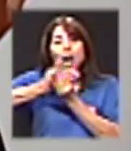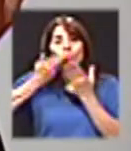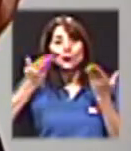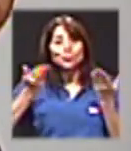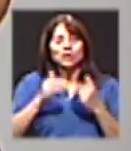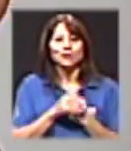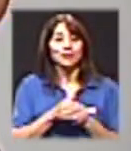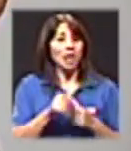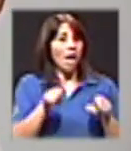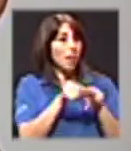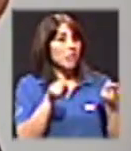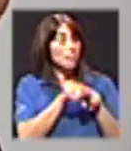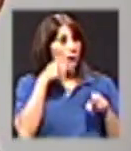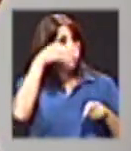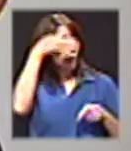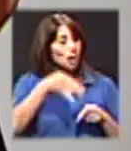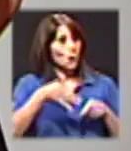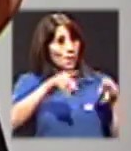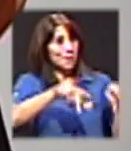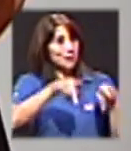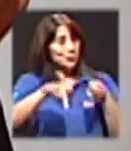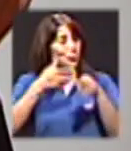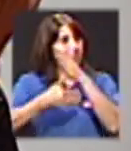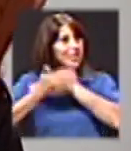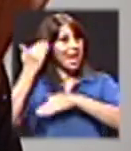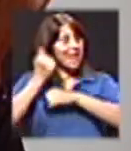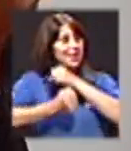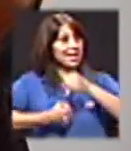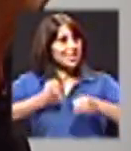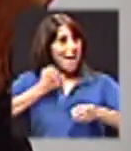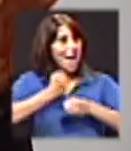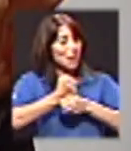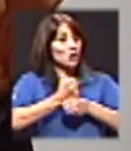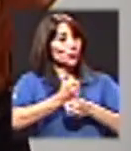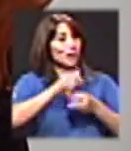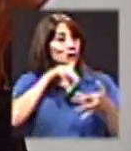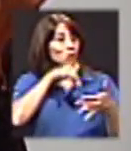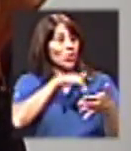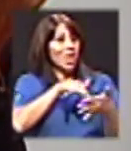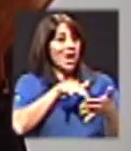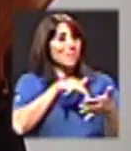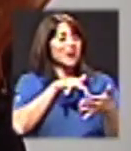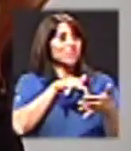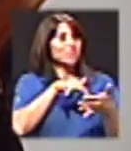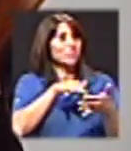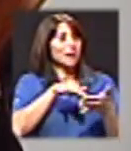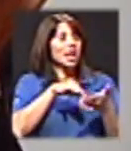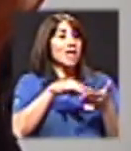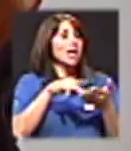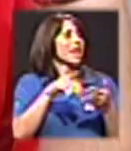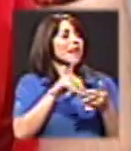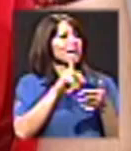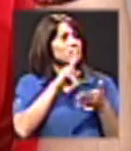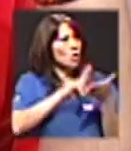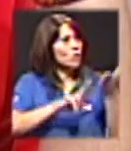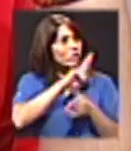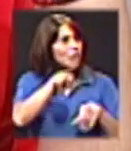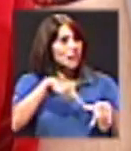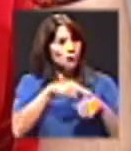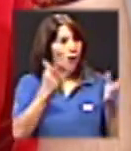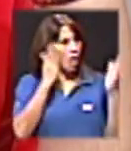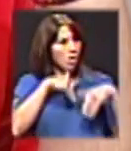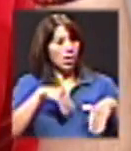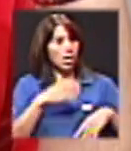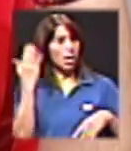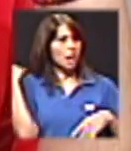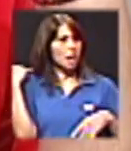los de primaria, posiblemente todavía la Universidad Nacional no existía, sino que existía o la normal superior o incluso la